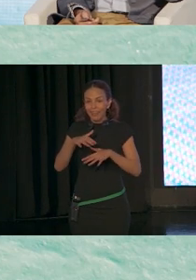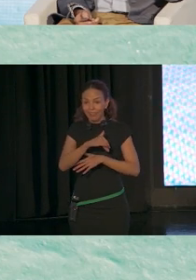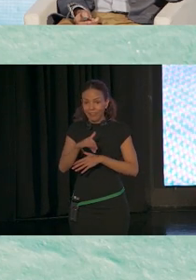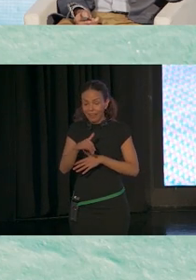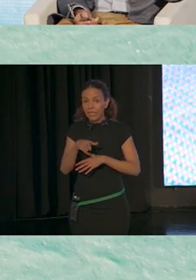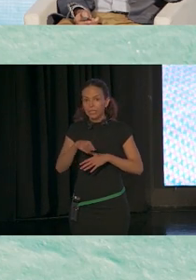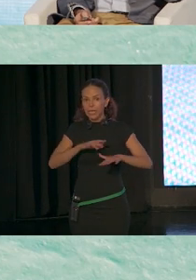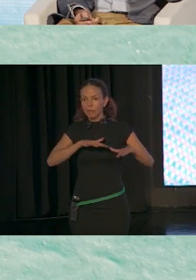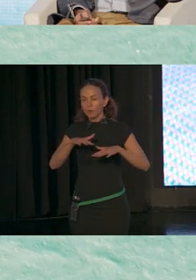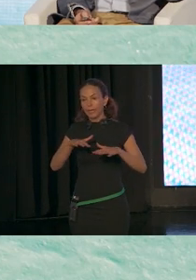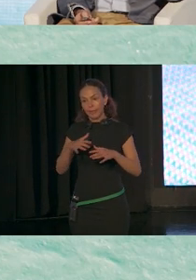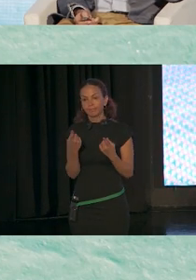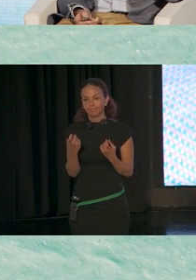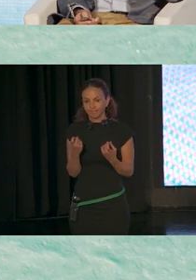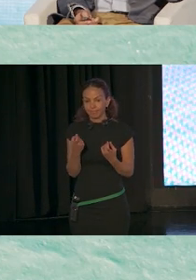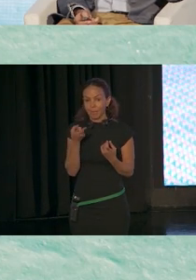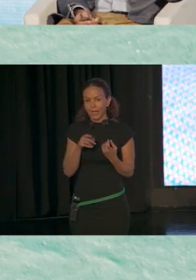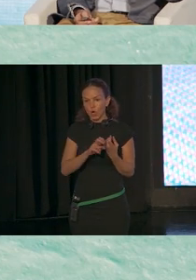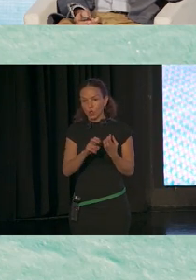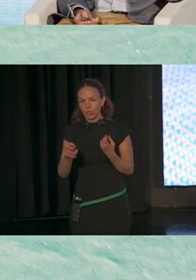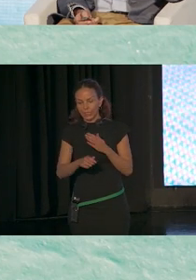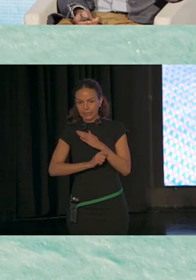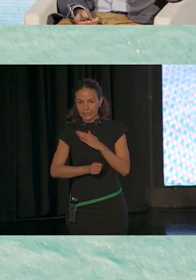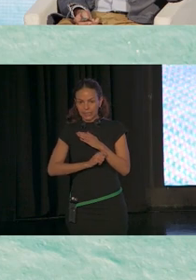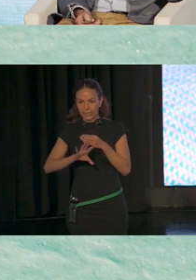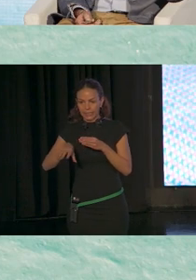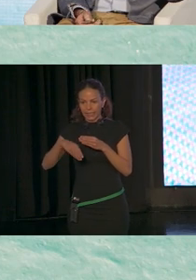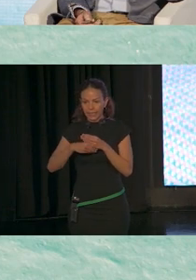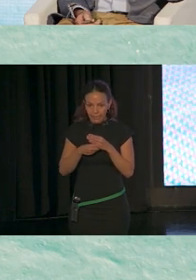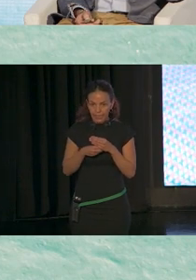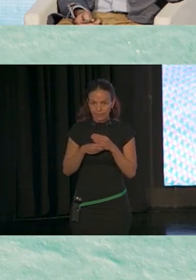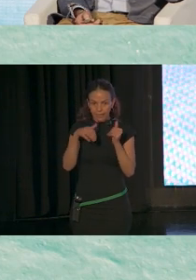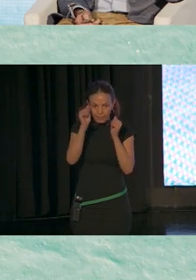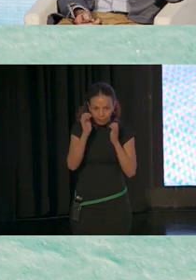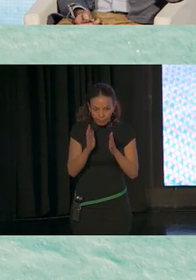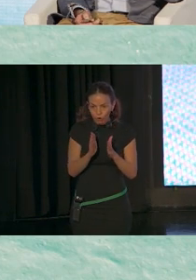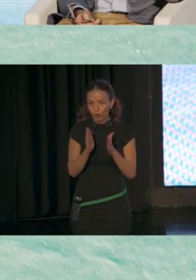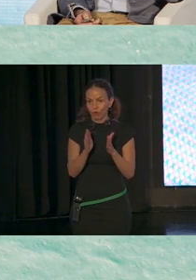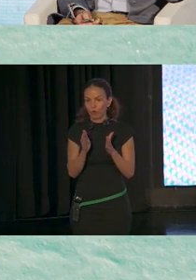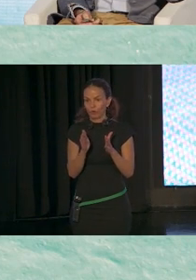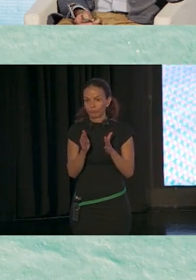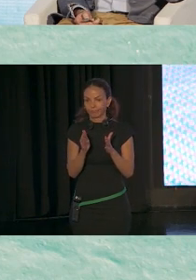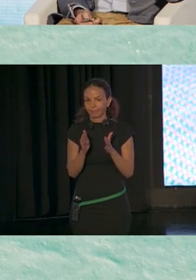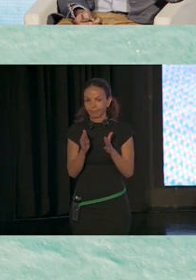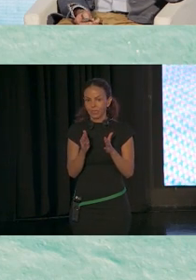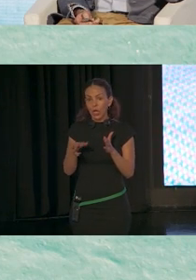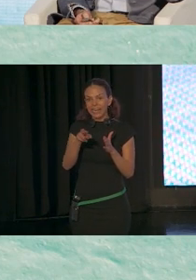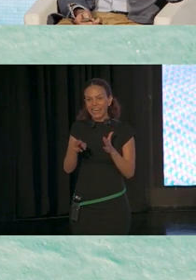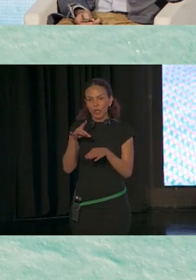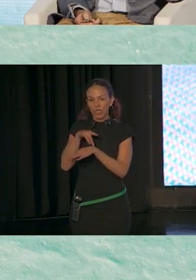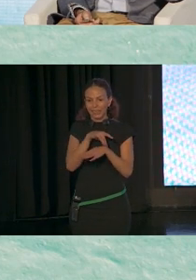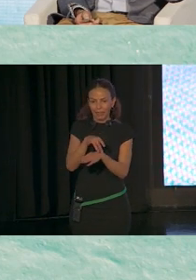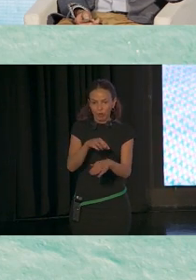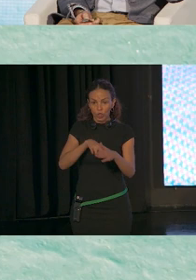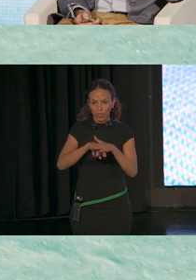va a requerir seguramente otras estrategias híbridas de atención, seguramente va a suponer una reorientación de